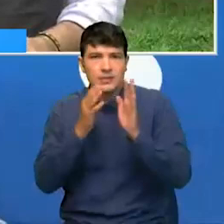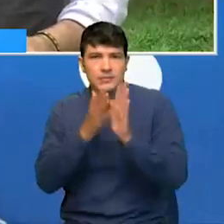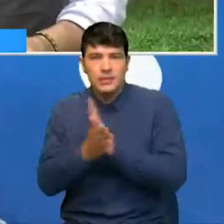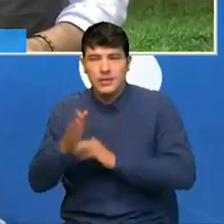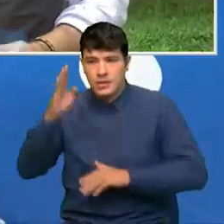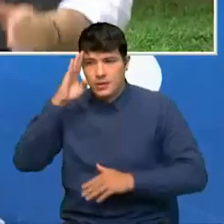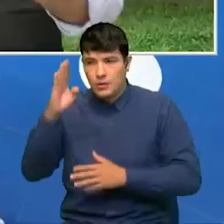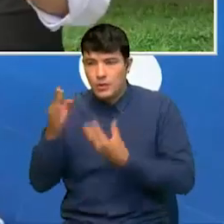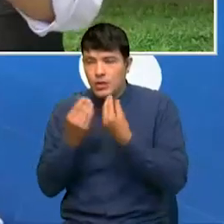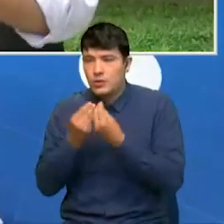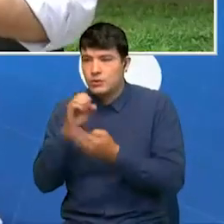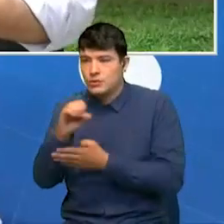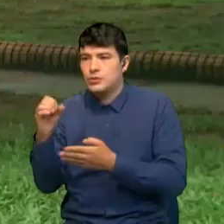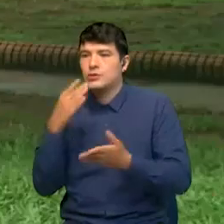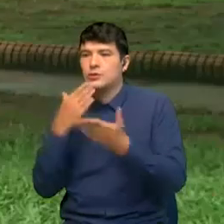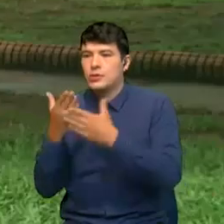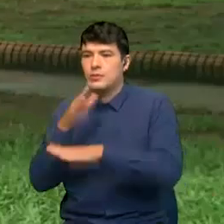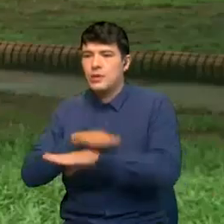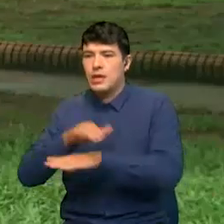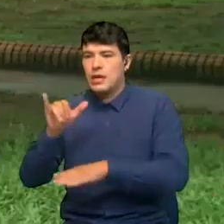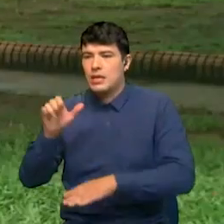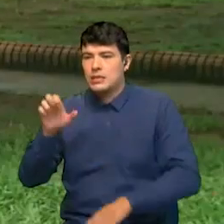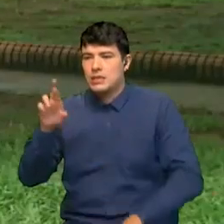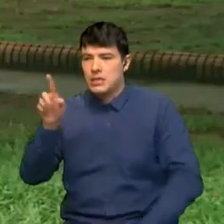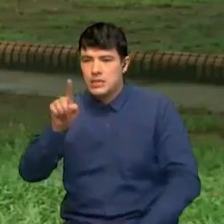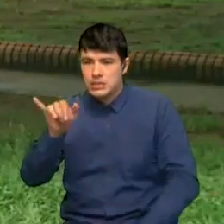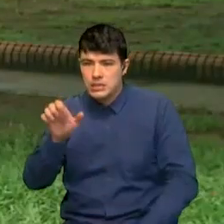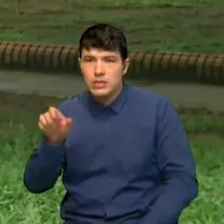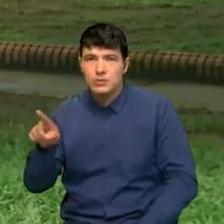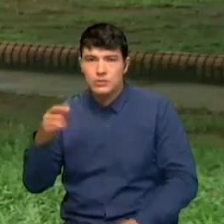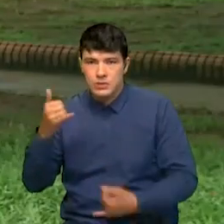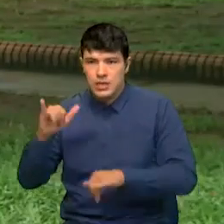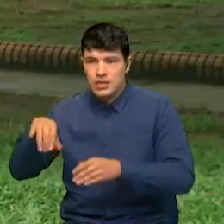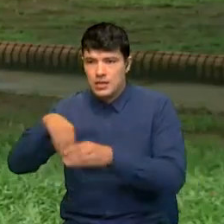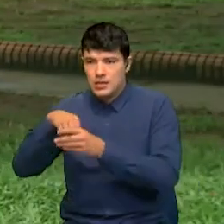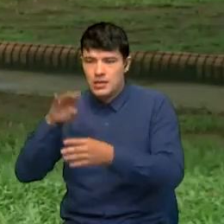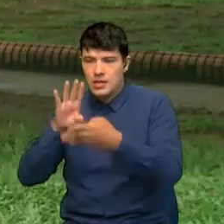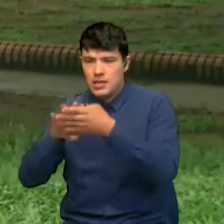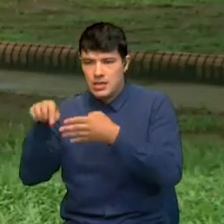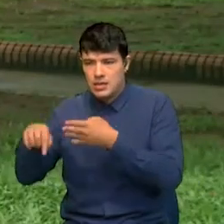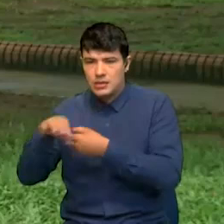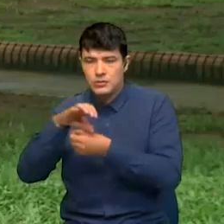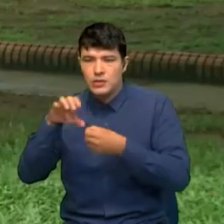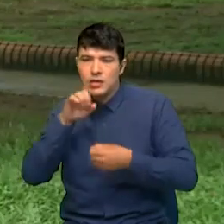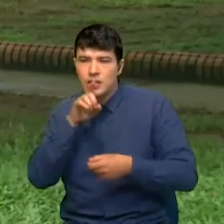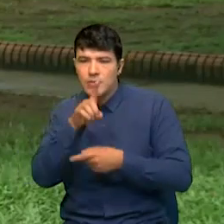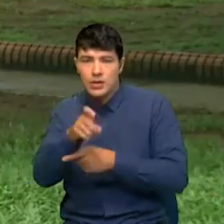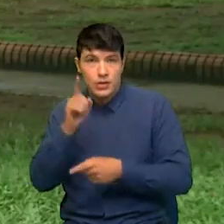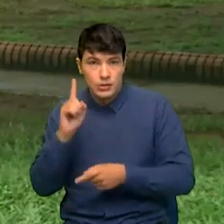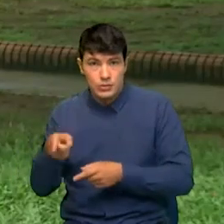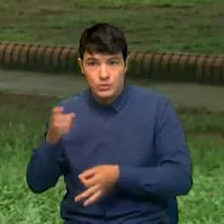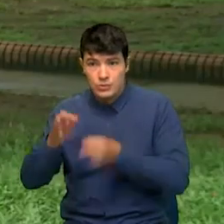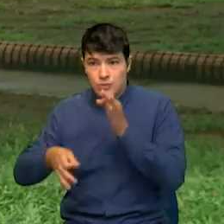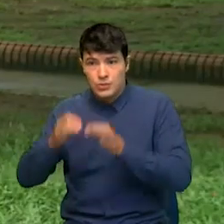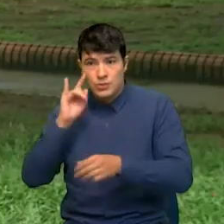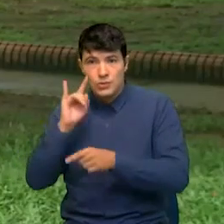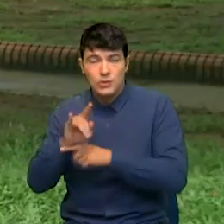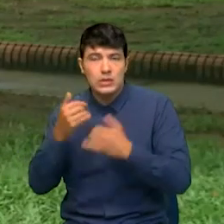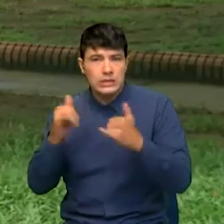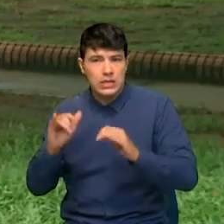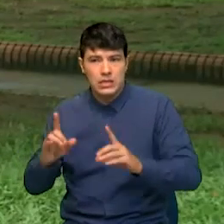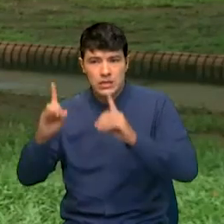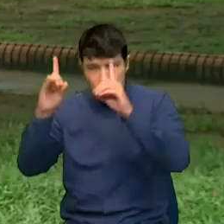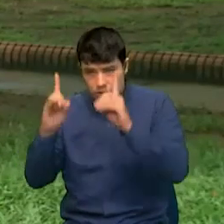la compañera buenas tardes jersey camilla se encuentra en este momento en la cárcel modelo de bucaramanga un juez con función de control de garantías decidió